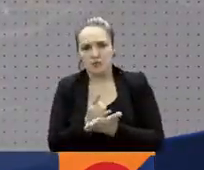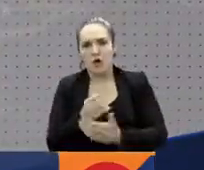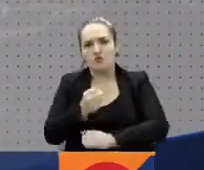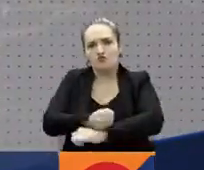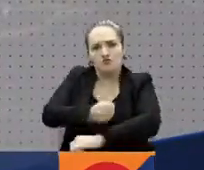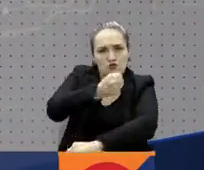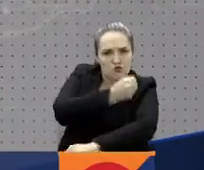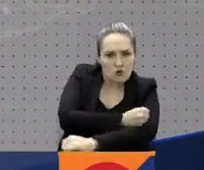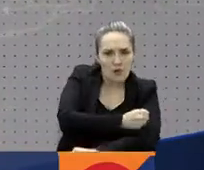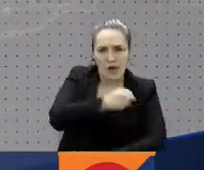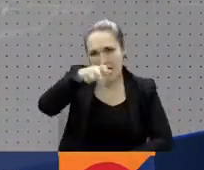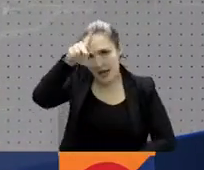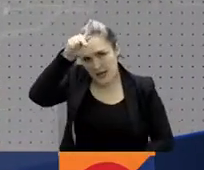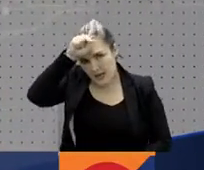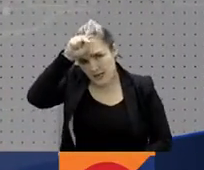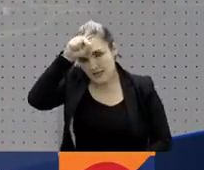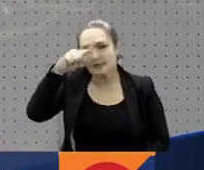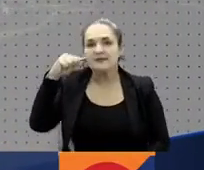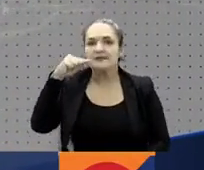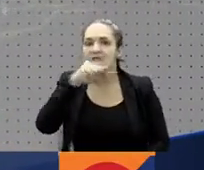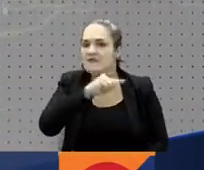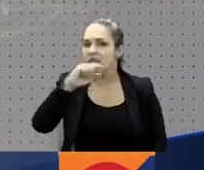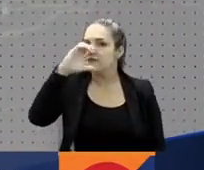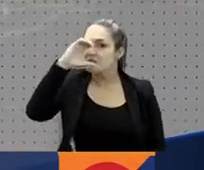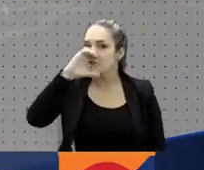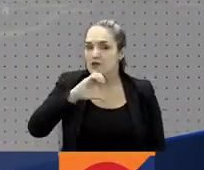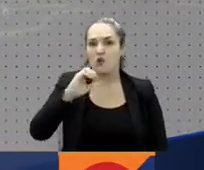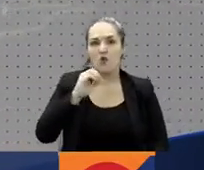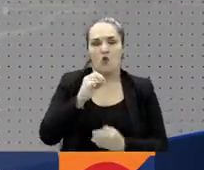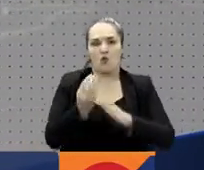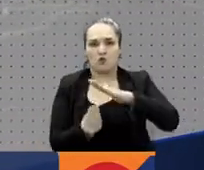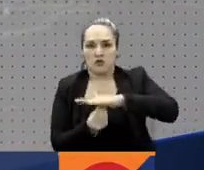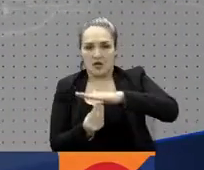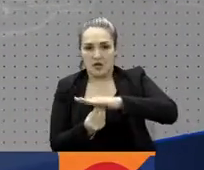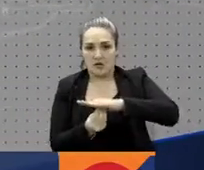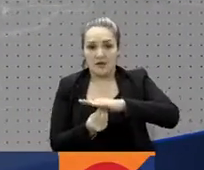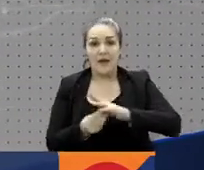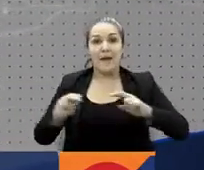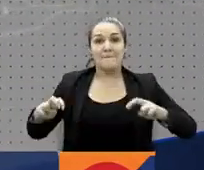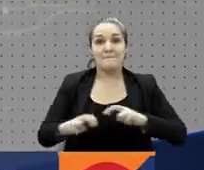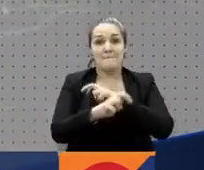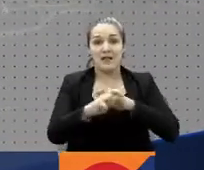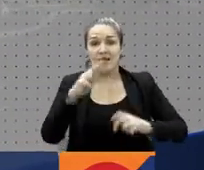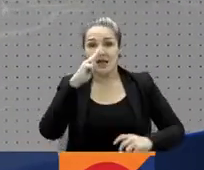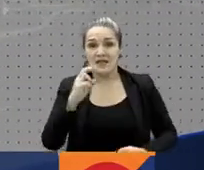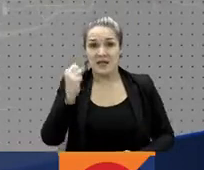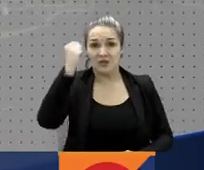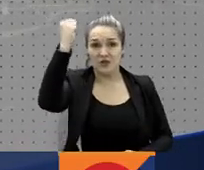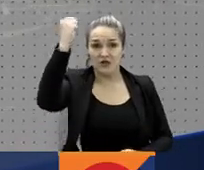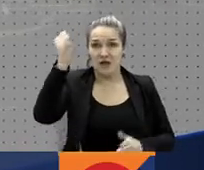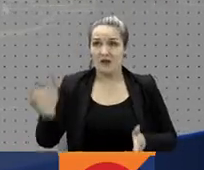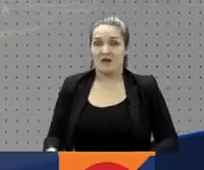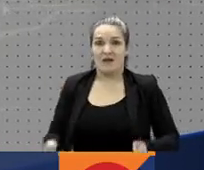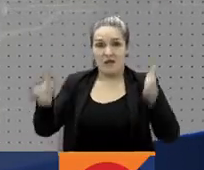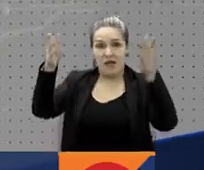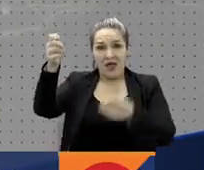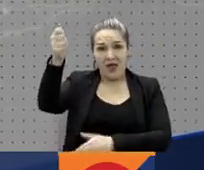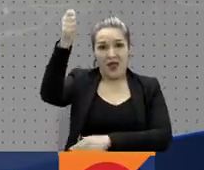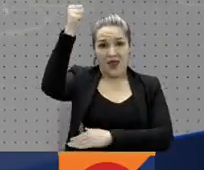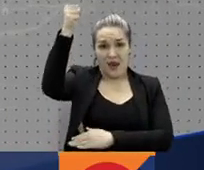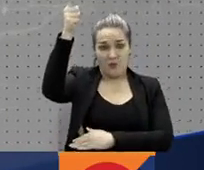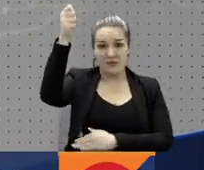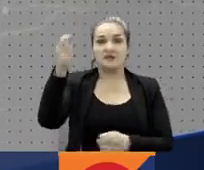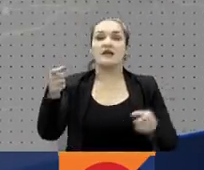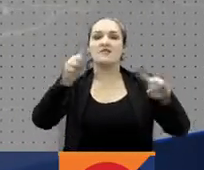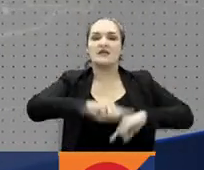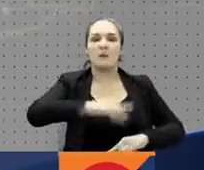santafé chapinero y usaquén en sitios como el parque nacional el monumento de los héroes y el portal de las américas también se